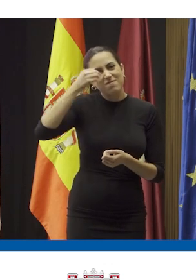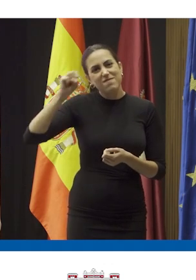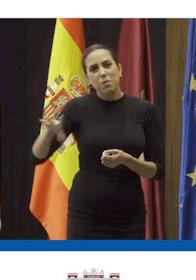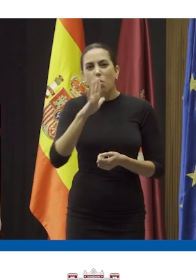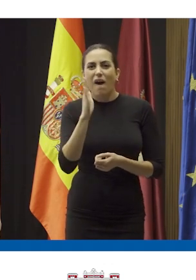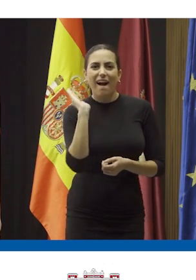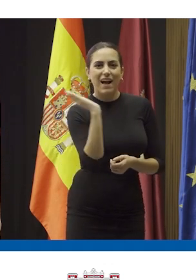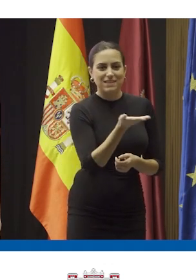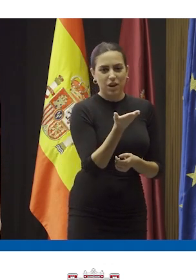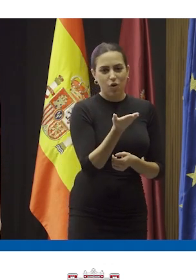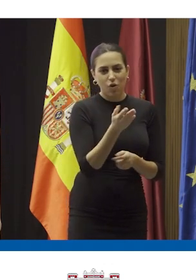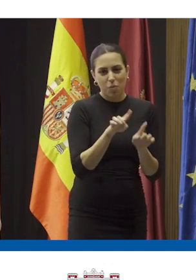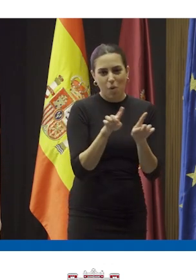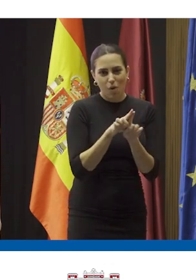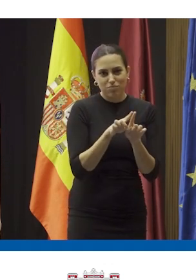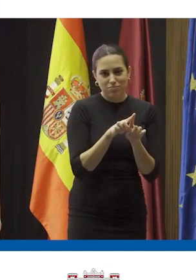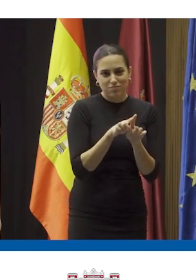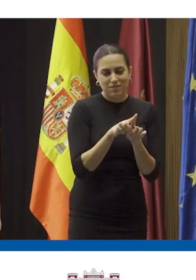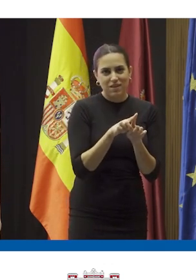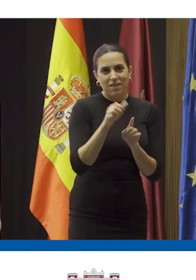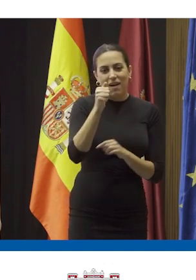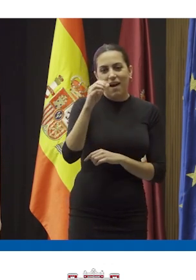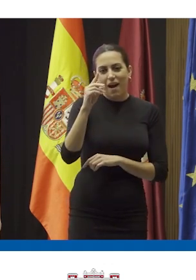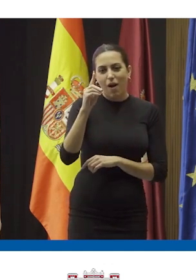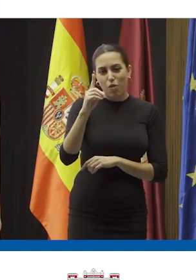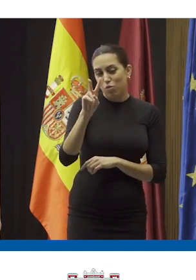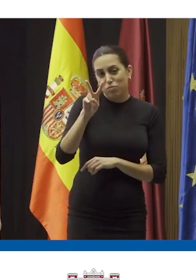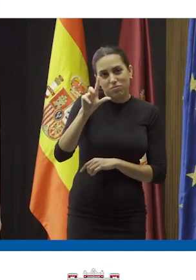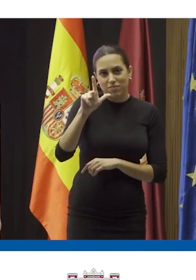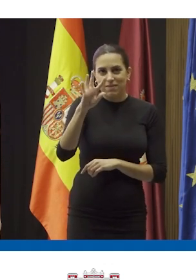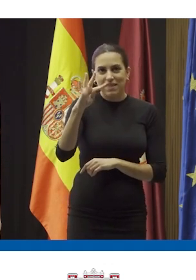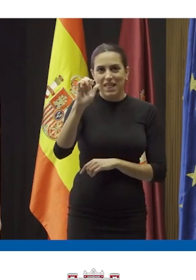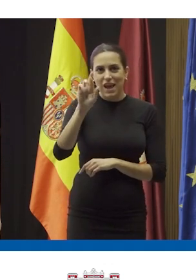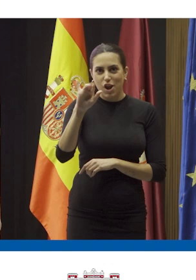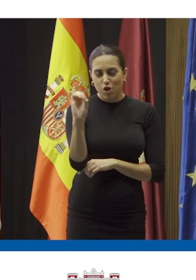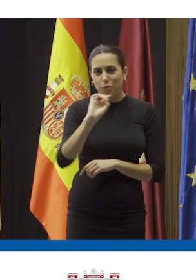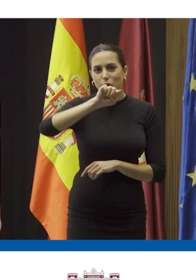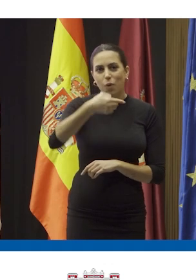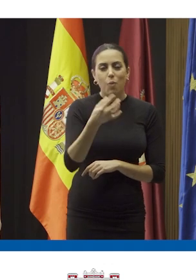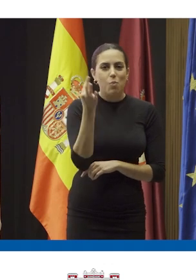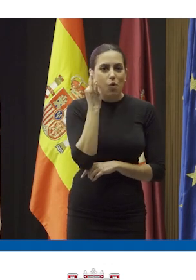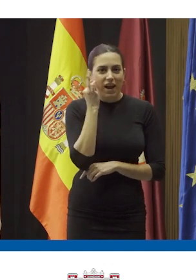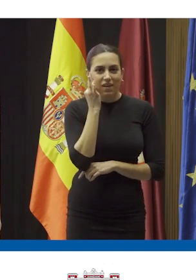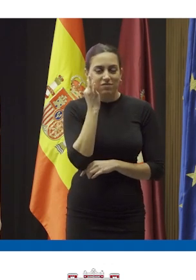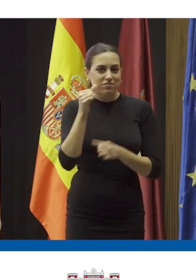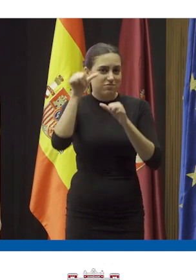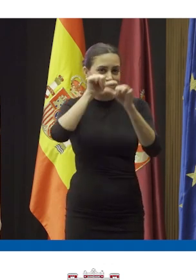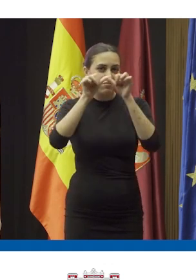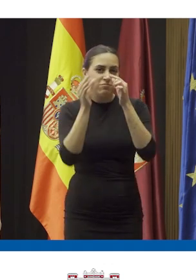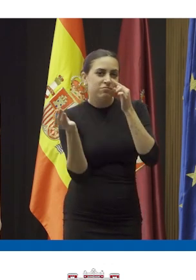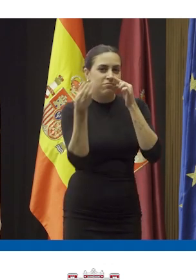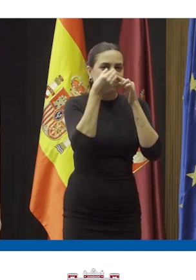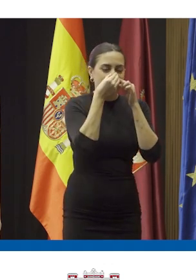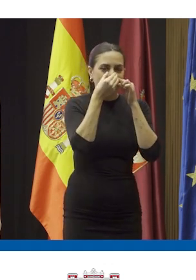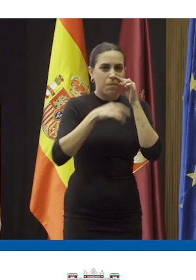al adulterio. Y en consecuencia, algunas mujeres podían recurrir posteriormente a la reconstrucción nasal por medio